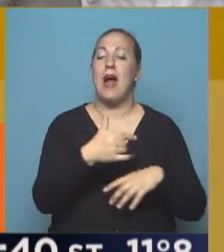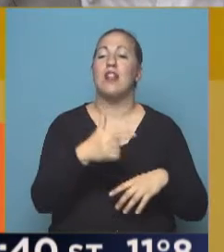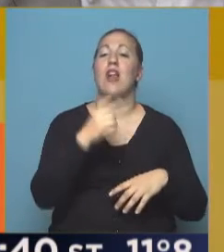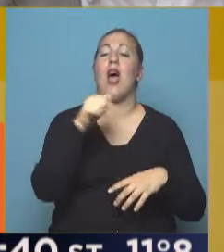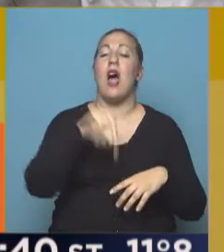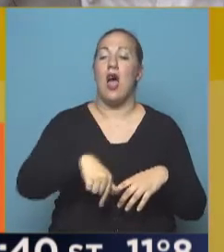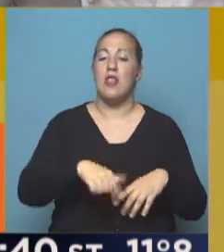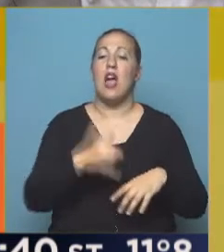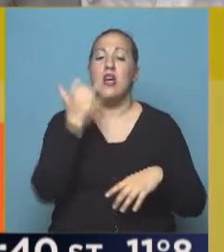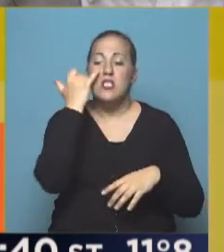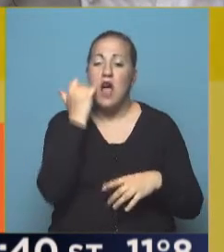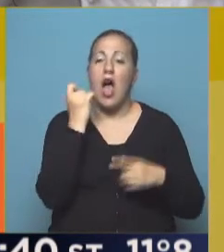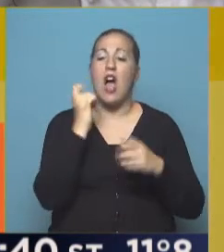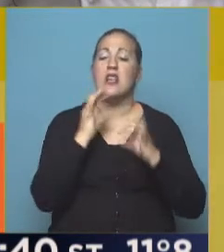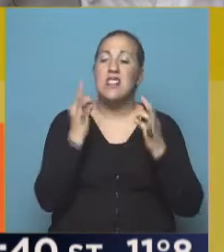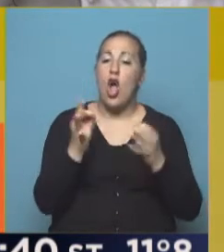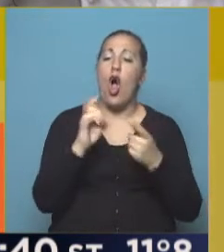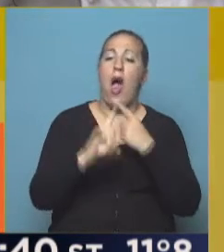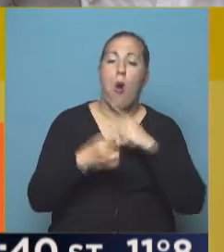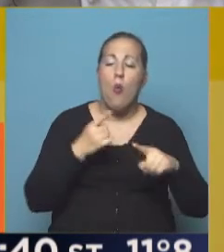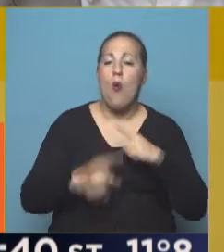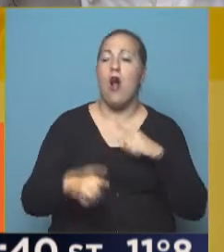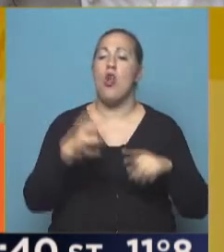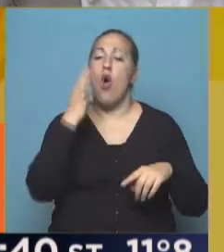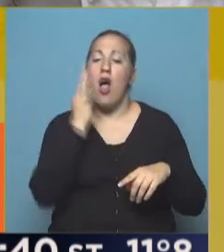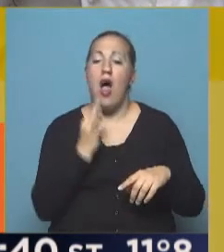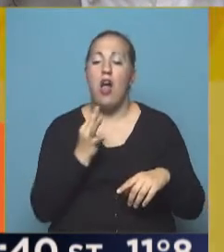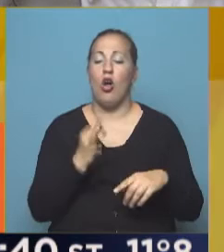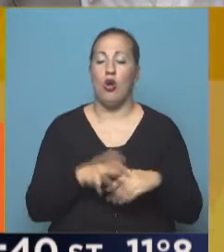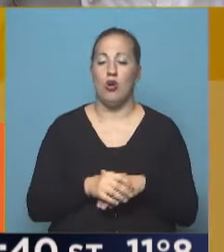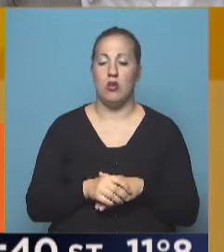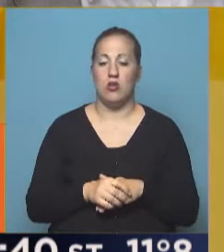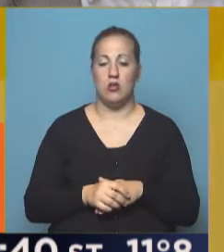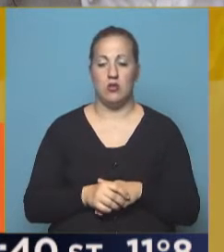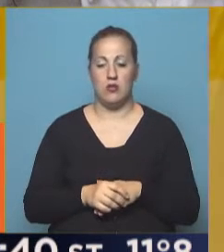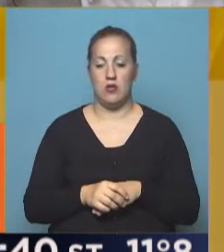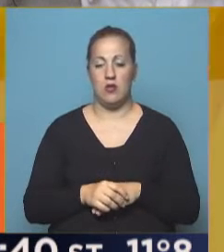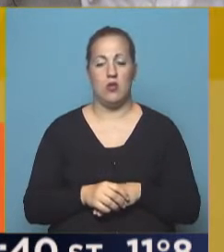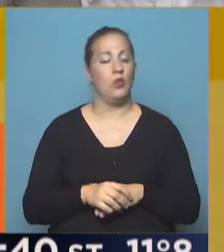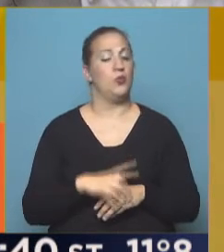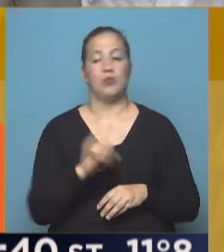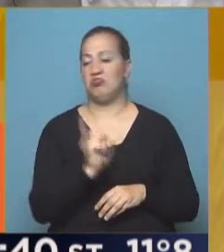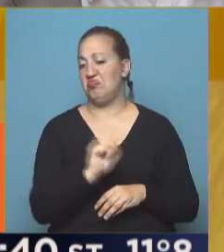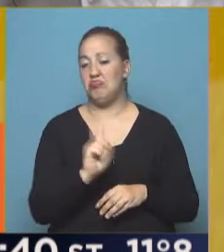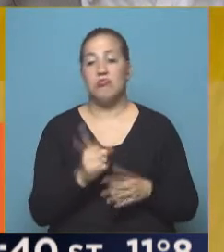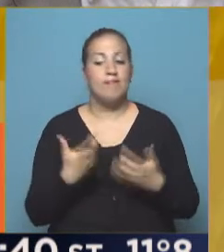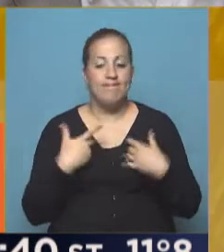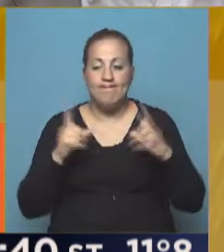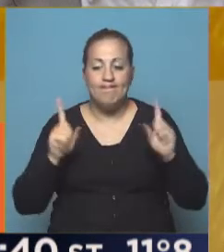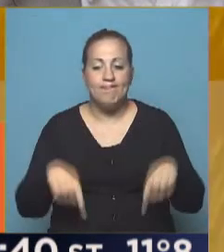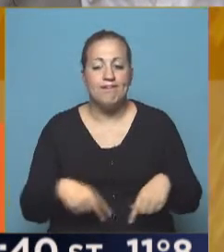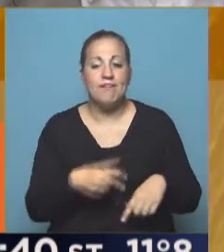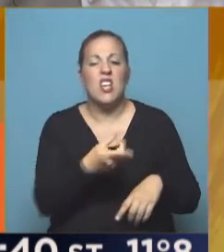¿Se llegó a algún acuerdo en las últimas horas, independientemente de lo que se supo por la prensa? No, desconozco de lo que me